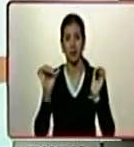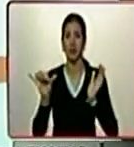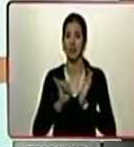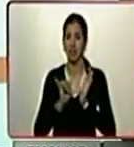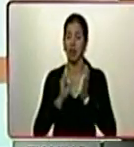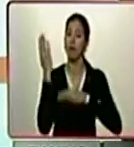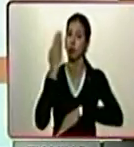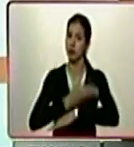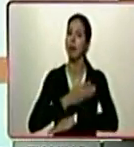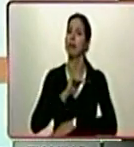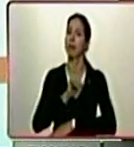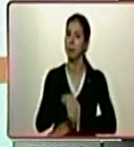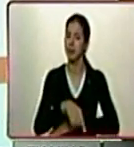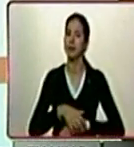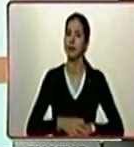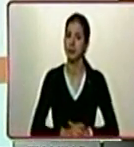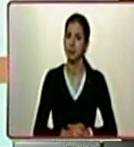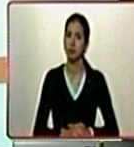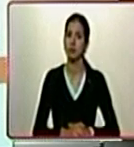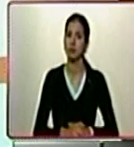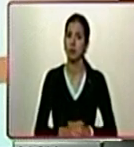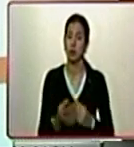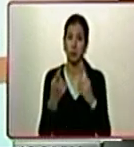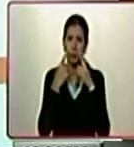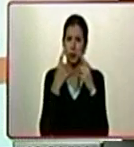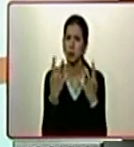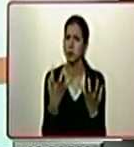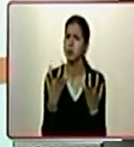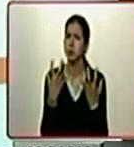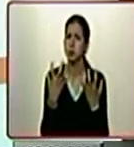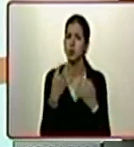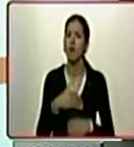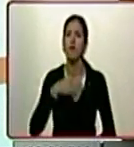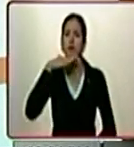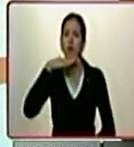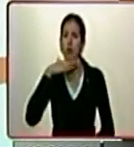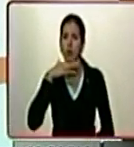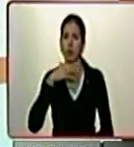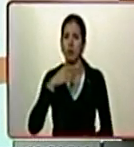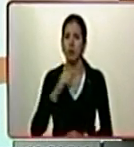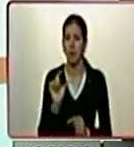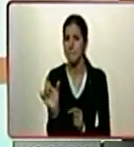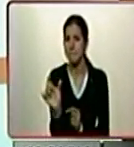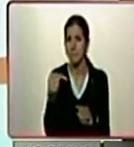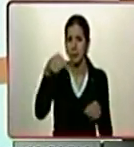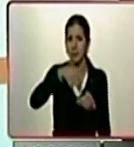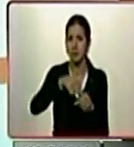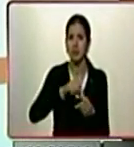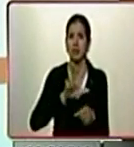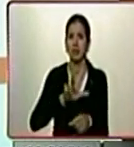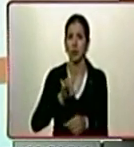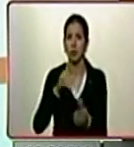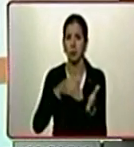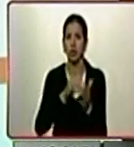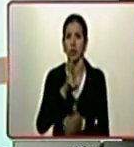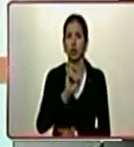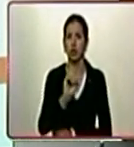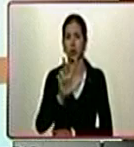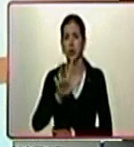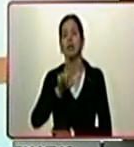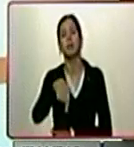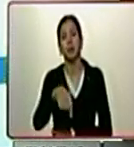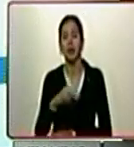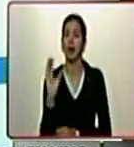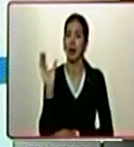frontera, es el estado que, donde hemos incautado la mayor cantidad de municiones con 31.213. La ciudad de